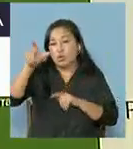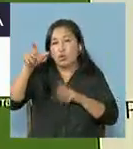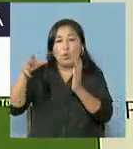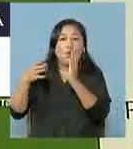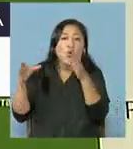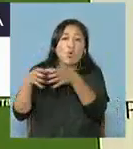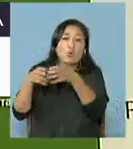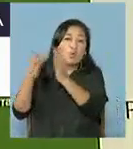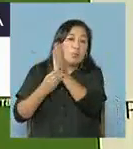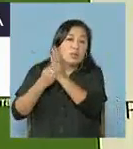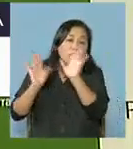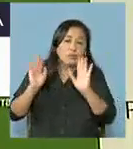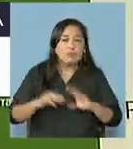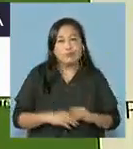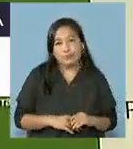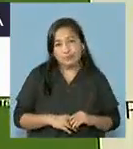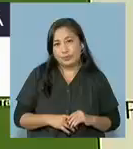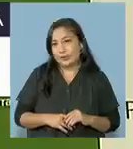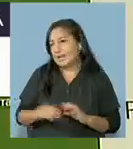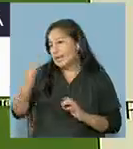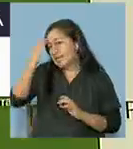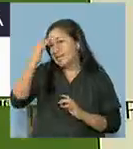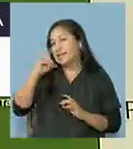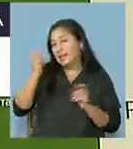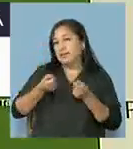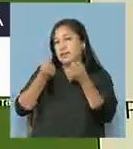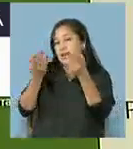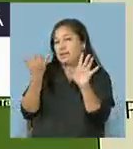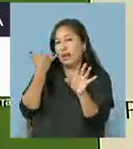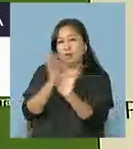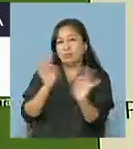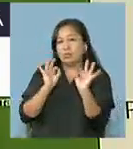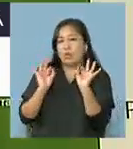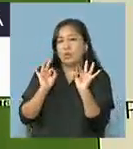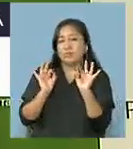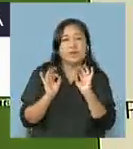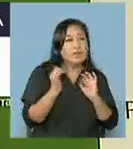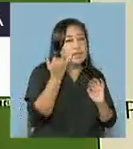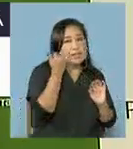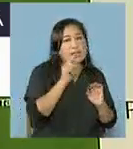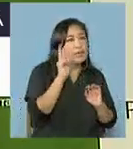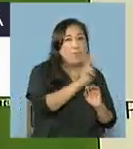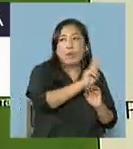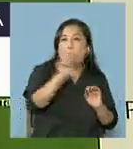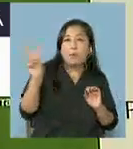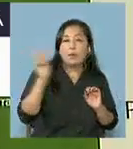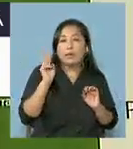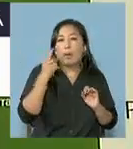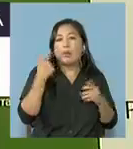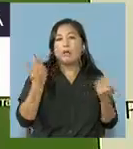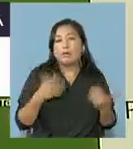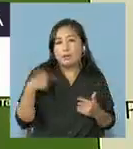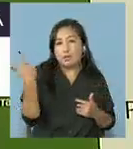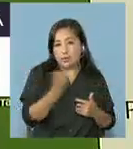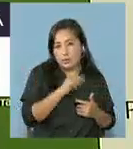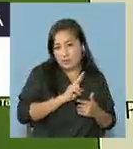ya eso lo definirán ellos en qué momento, ¿no? En 15 días ya le entregan al Ministerio de Educación la obra, prácticamente. Sí, de hecho ya han hecho el relevamiento, han ido a ver.